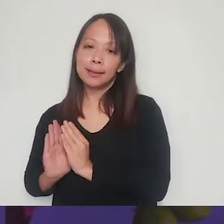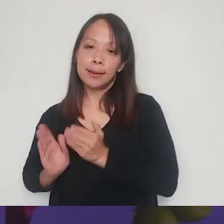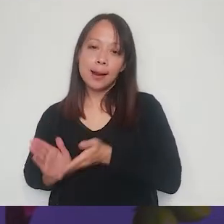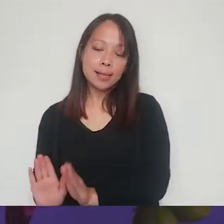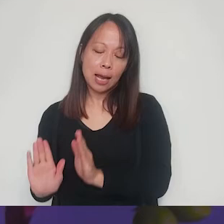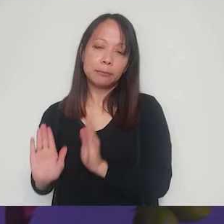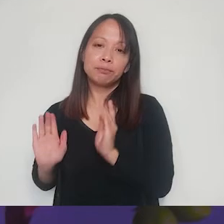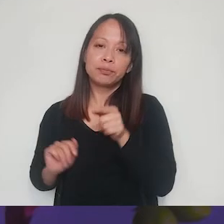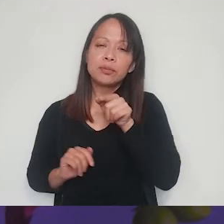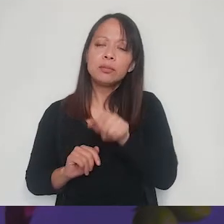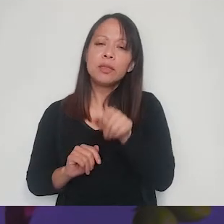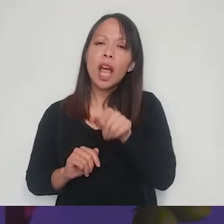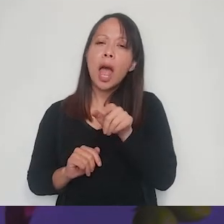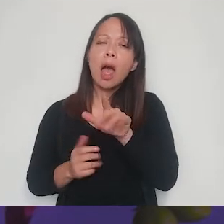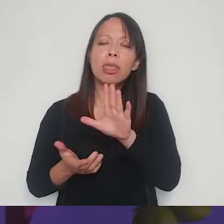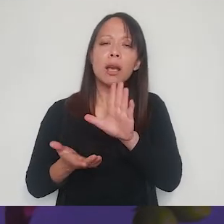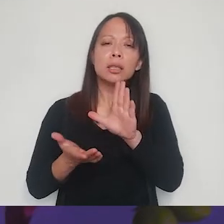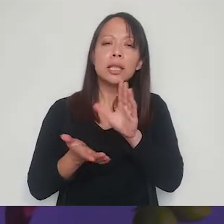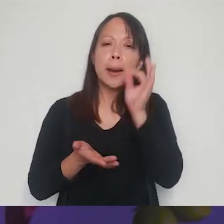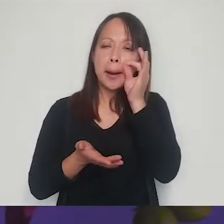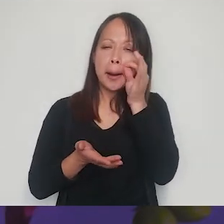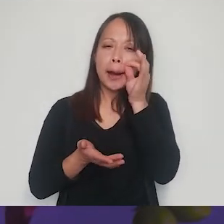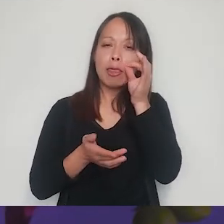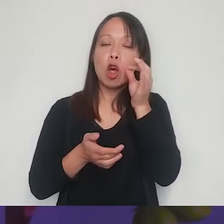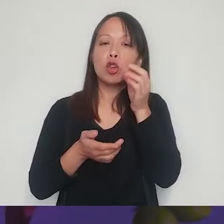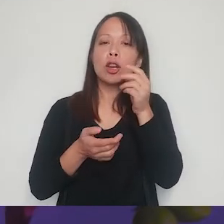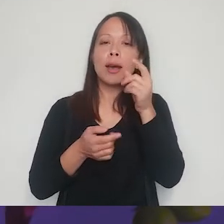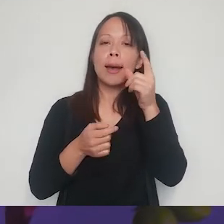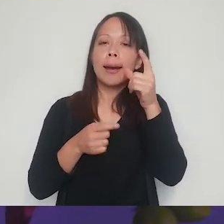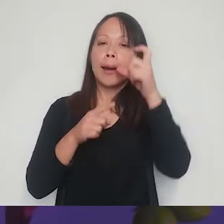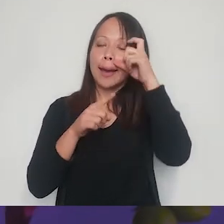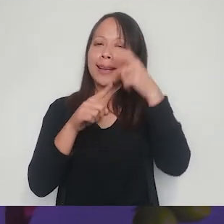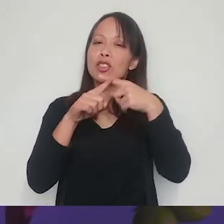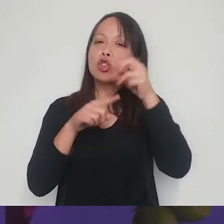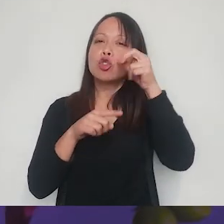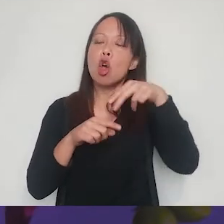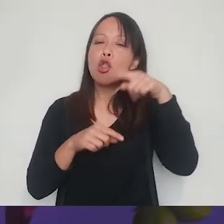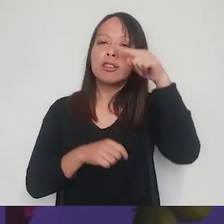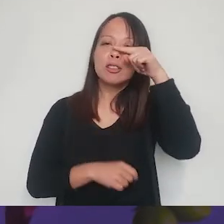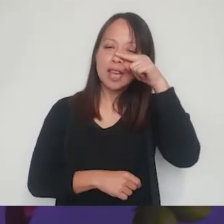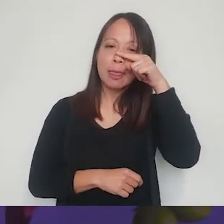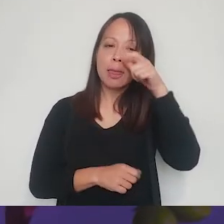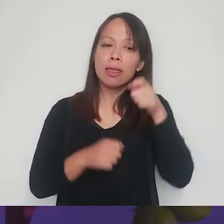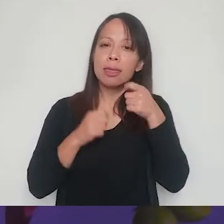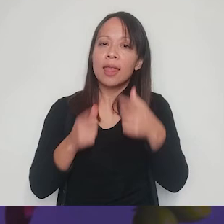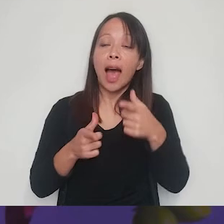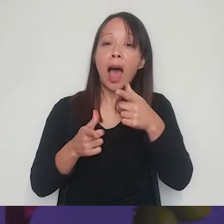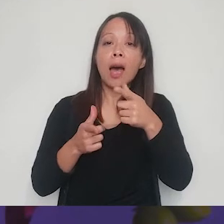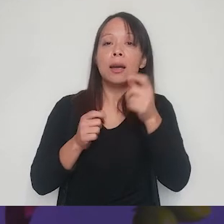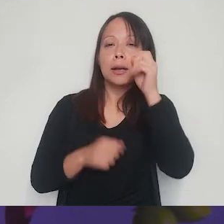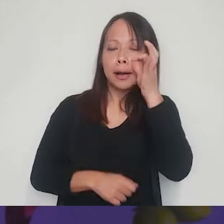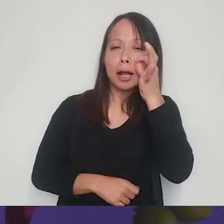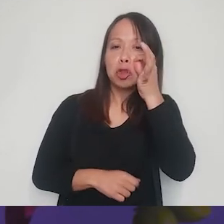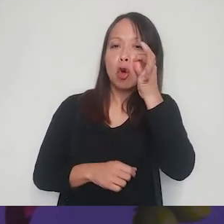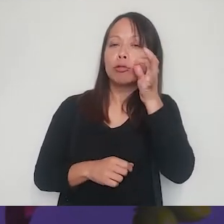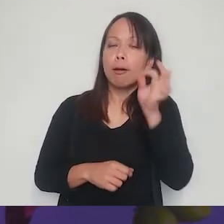cualquier tratamiento que al ratón le despegue o aumente la inclusión de exón 7 va a hacer que los ratones sobrevivan.